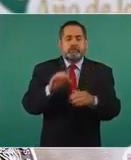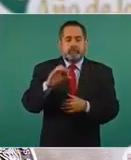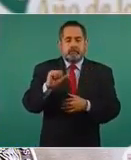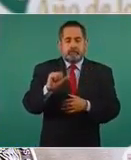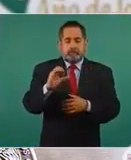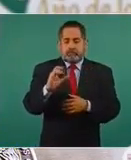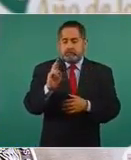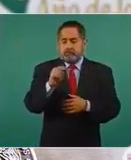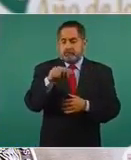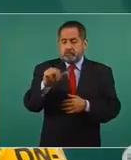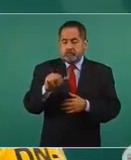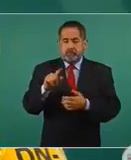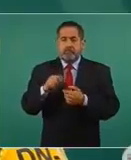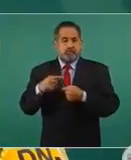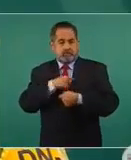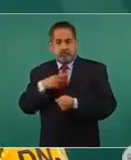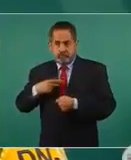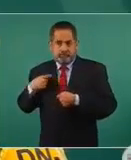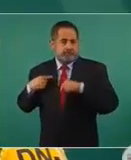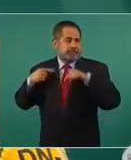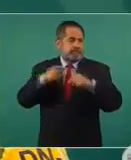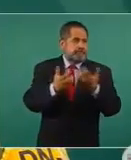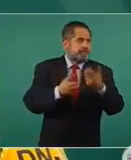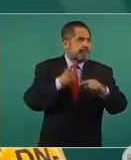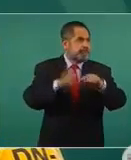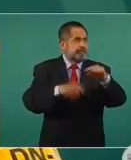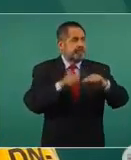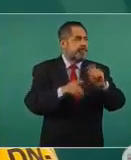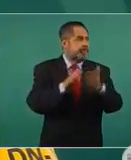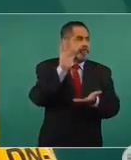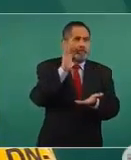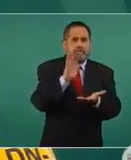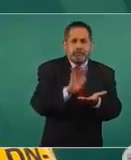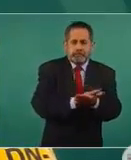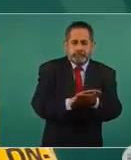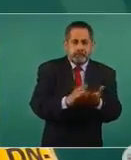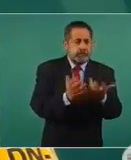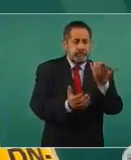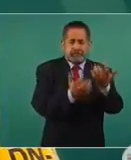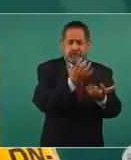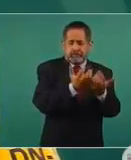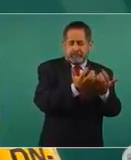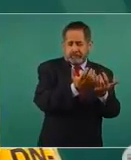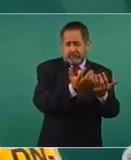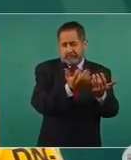Acuña y que va a través de todo el territorio hasta